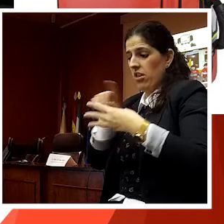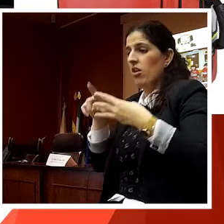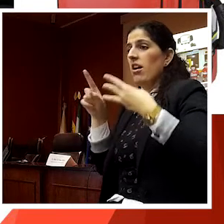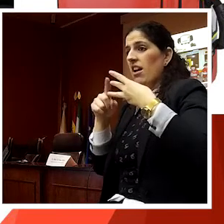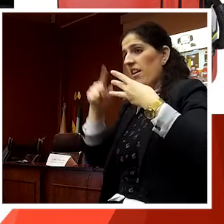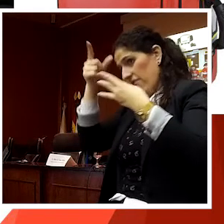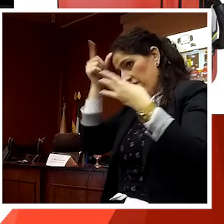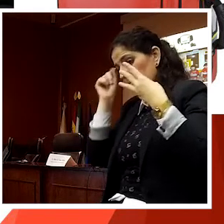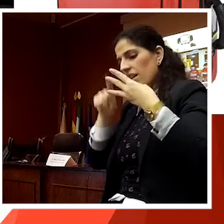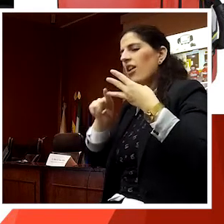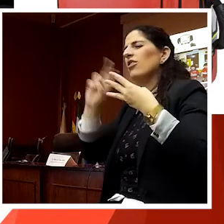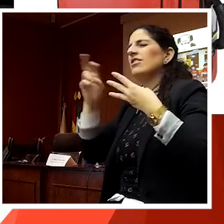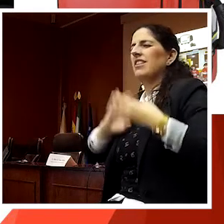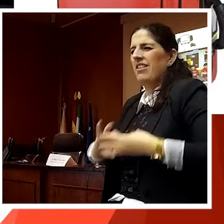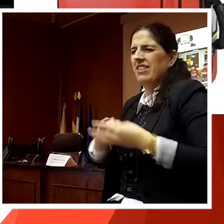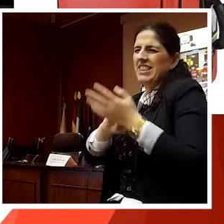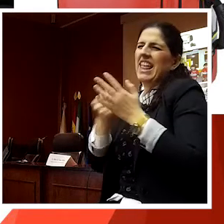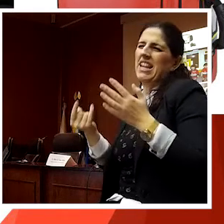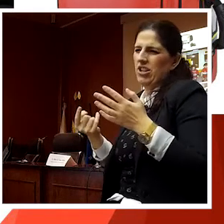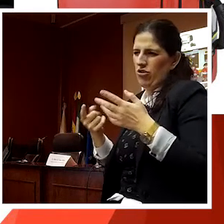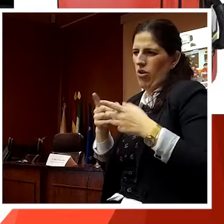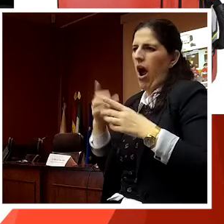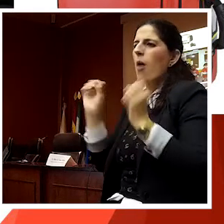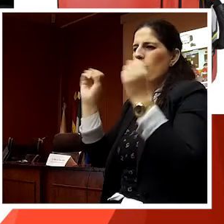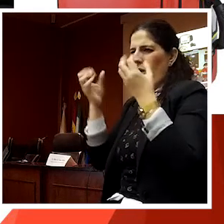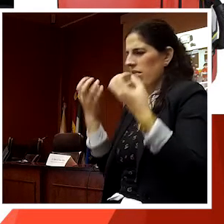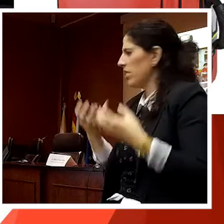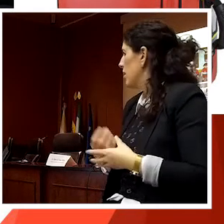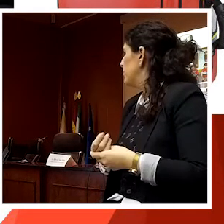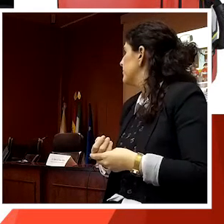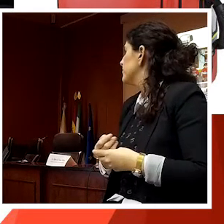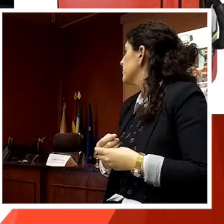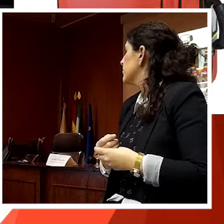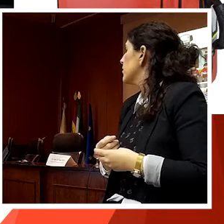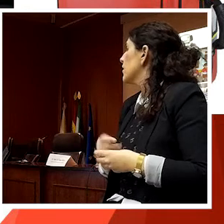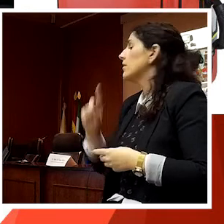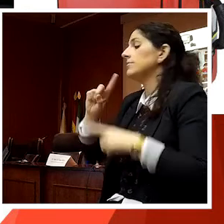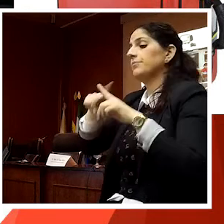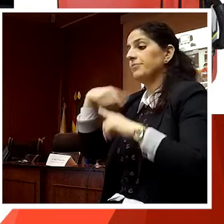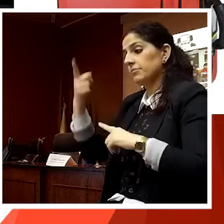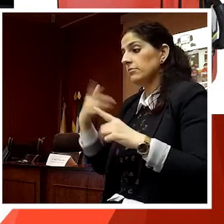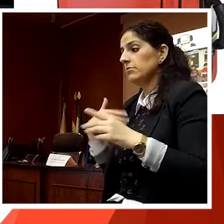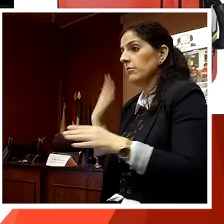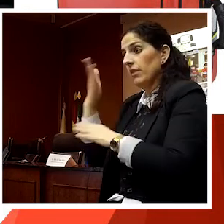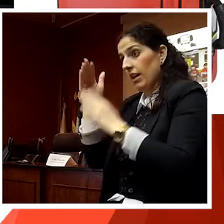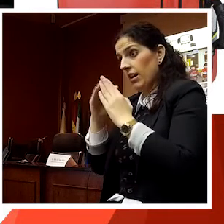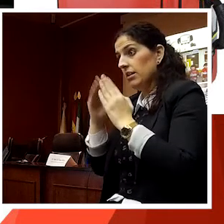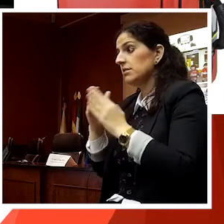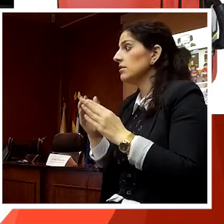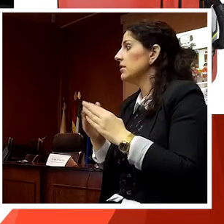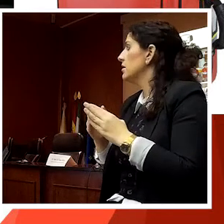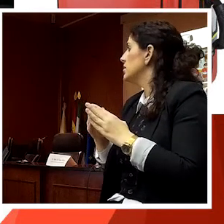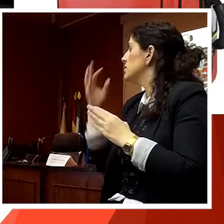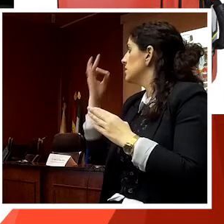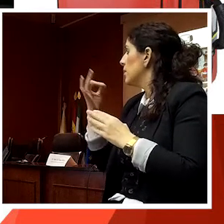el personal de enfermería y el técnico, bien, que es el que lleva la ambulancia. Después, a la hora de ir a un domicilio,